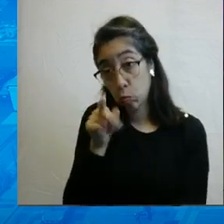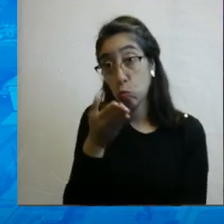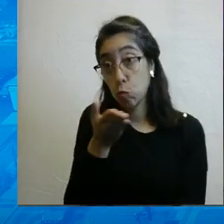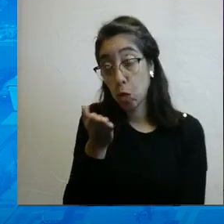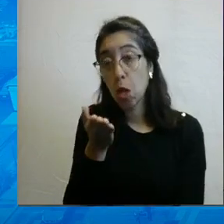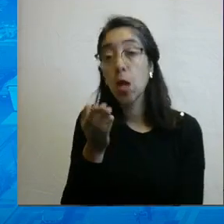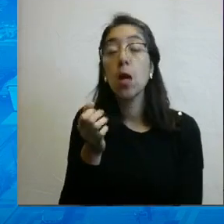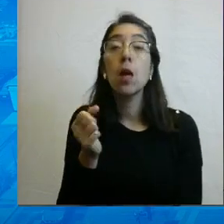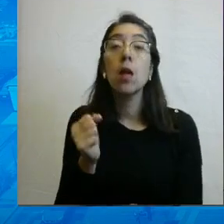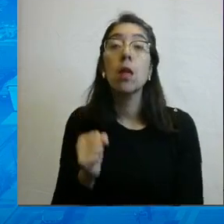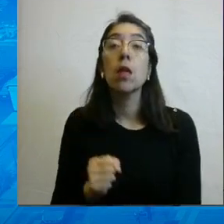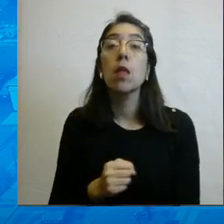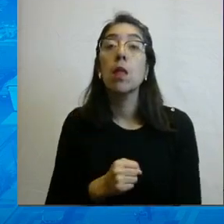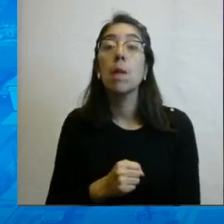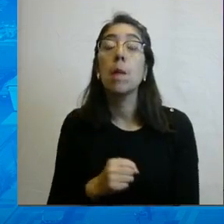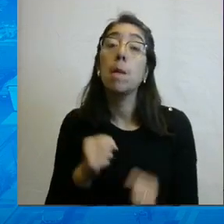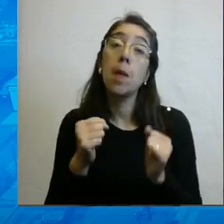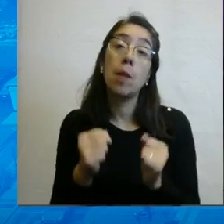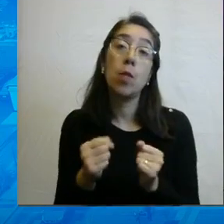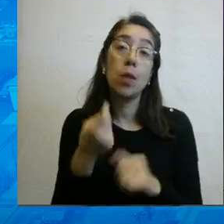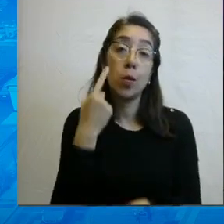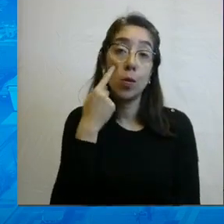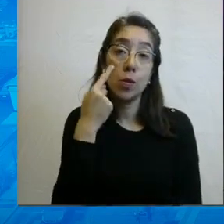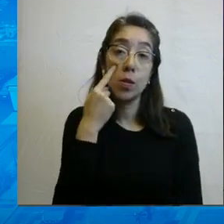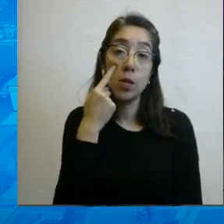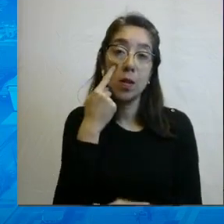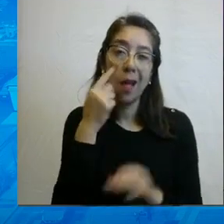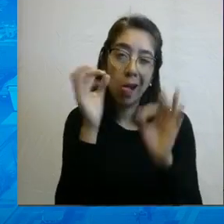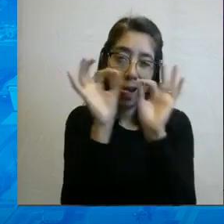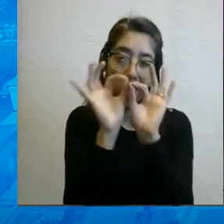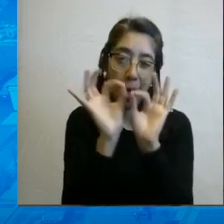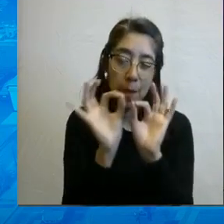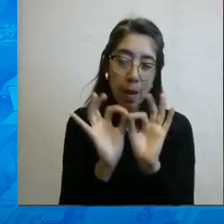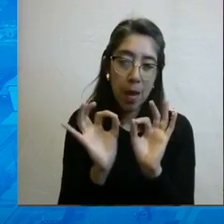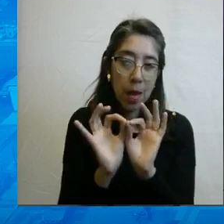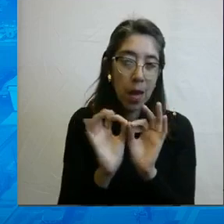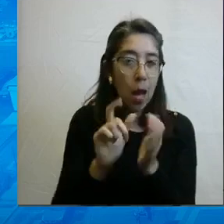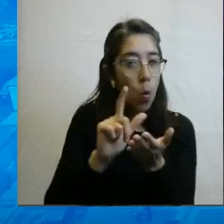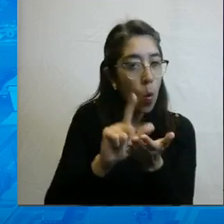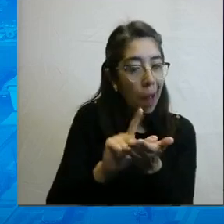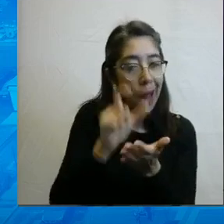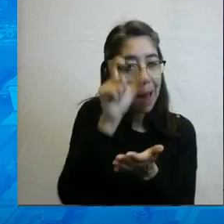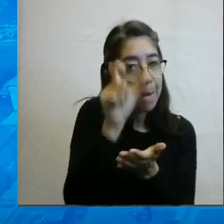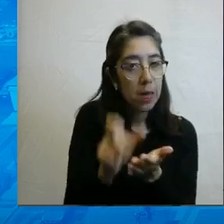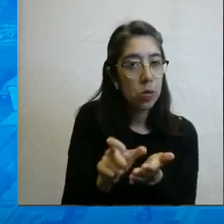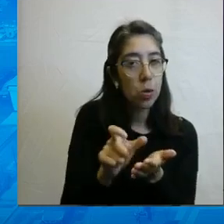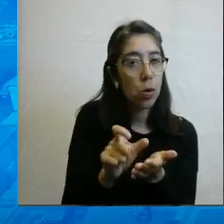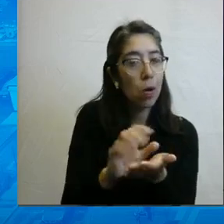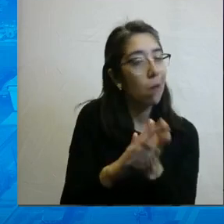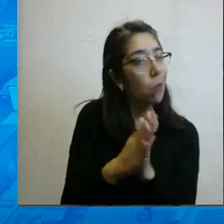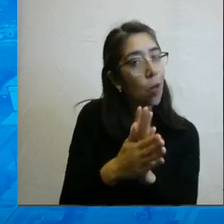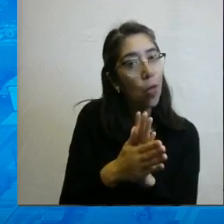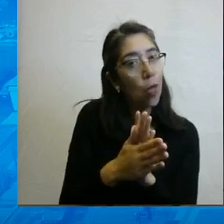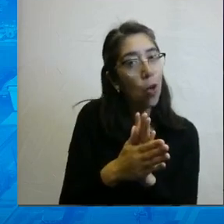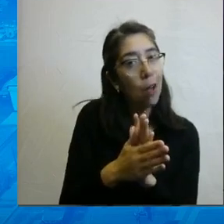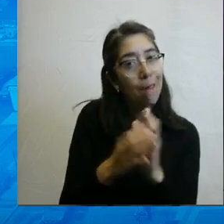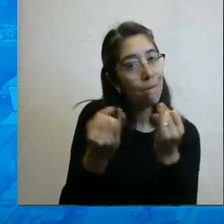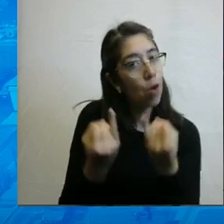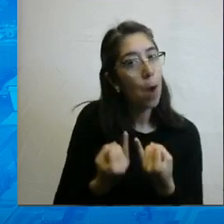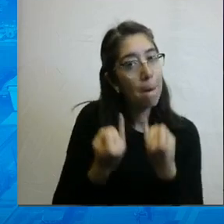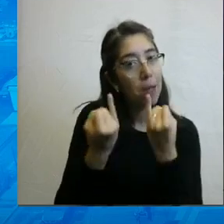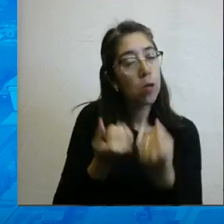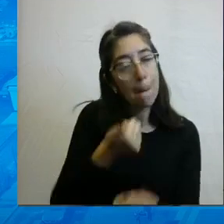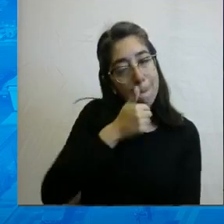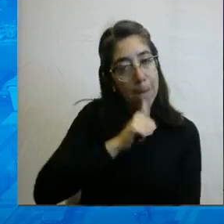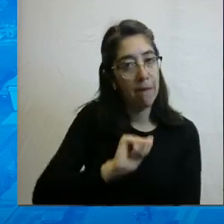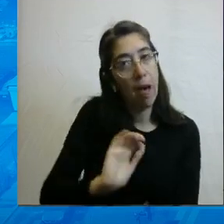su intervención. Para poder conocer en detalle el lugar, la persona, etcétera, porque son datos particulares y privados que hay que mantener en la esfera de lo particular y lo